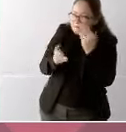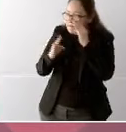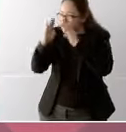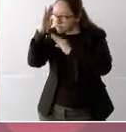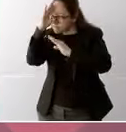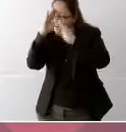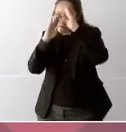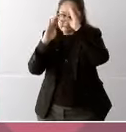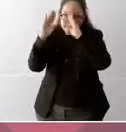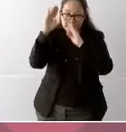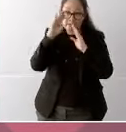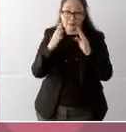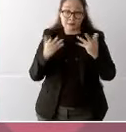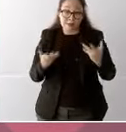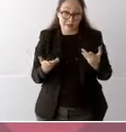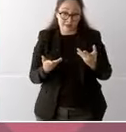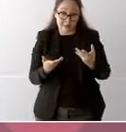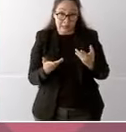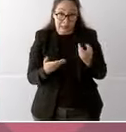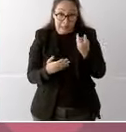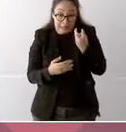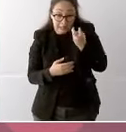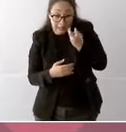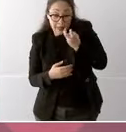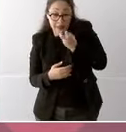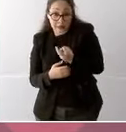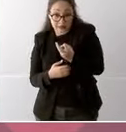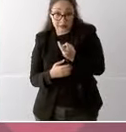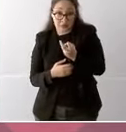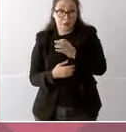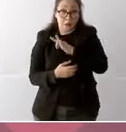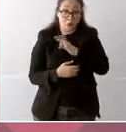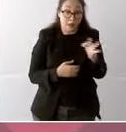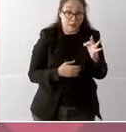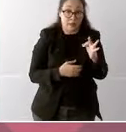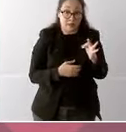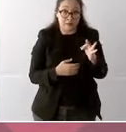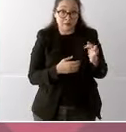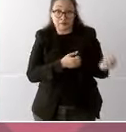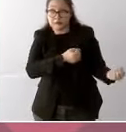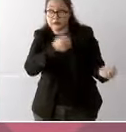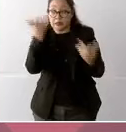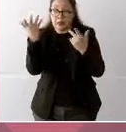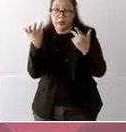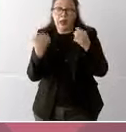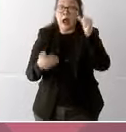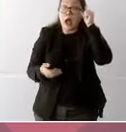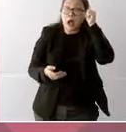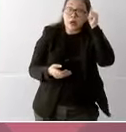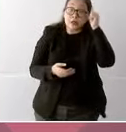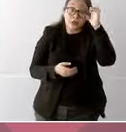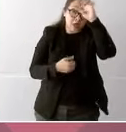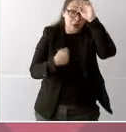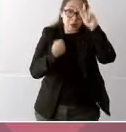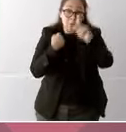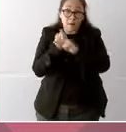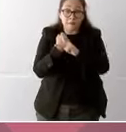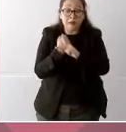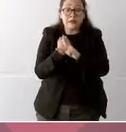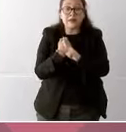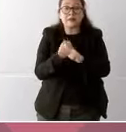Y para eso, para poder llevar ese gas hacia Europa, se necesitan unas